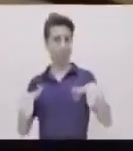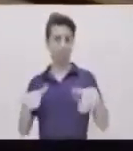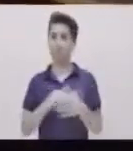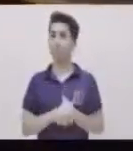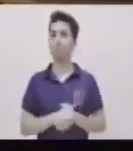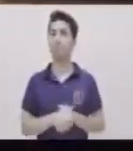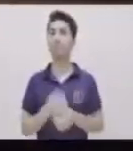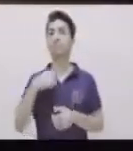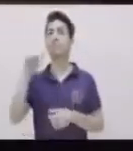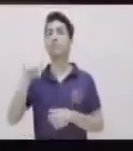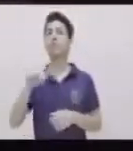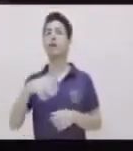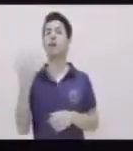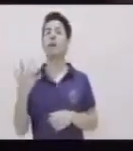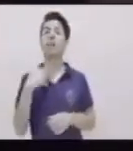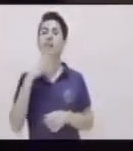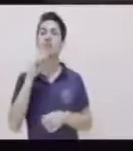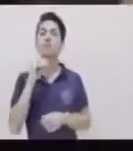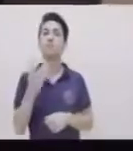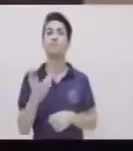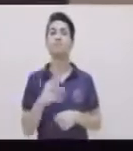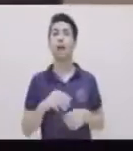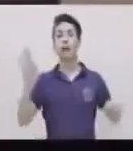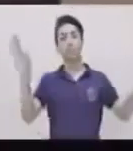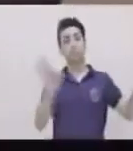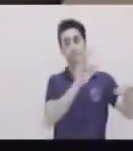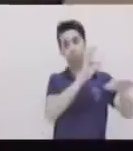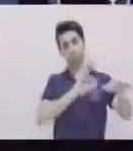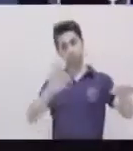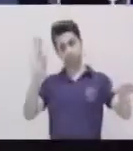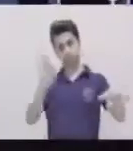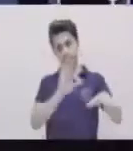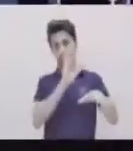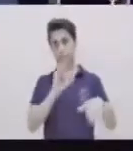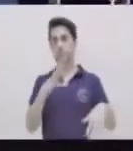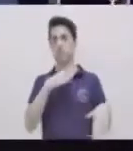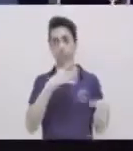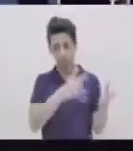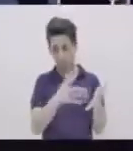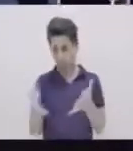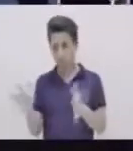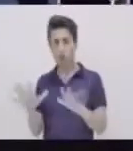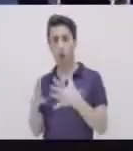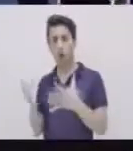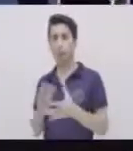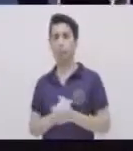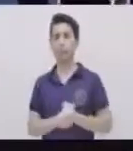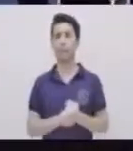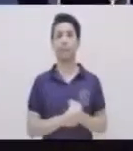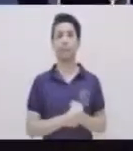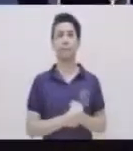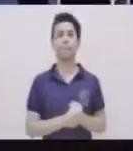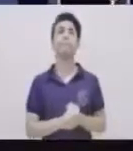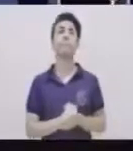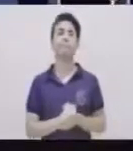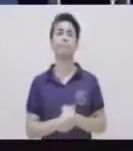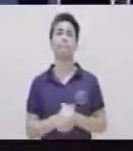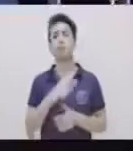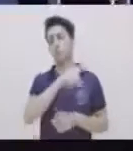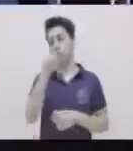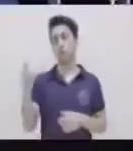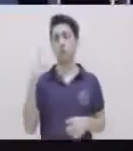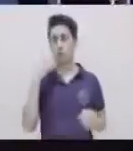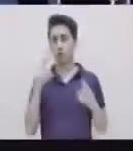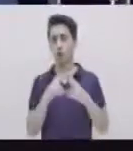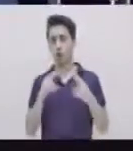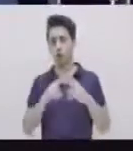hoy traje un ejemplo. Cada uno de ellos es diferente, tiene propiedades diferentes. Por